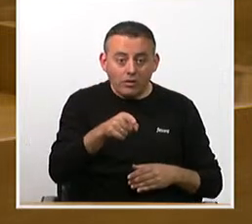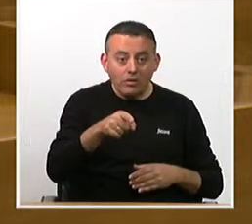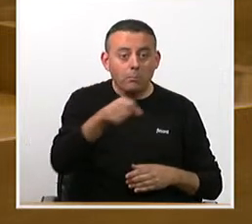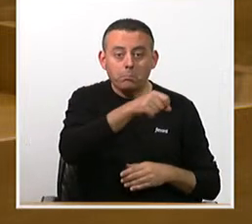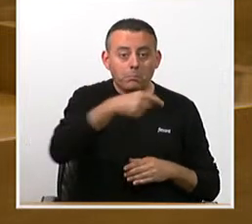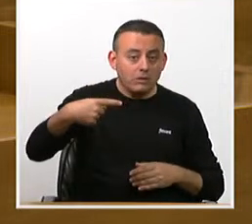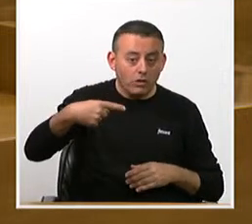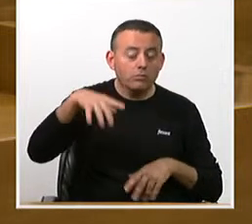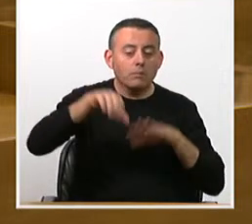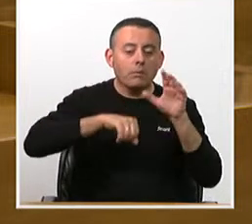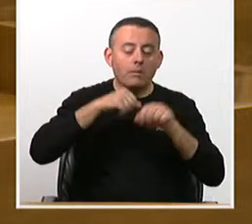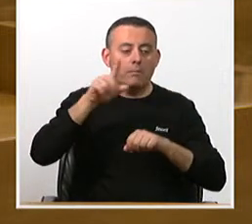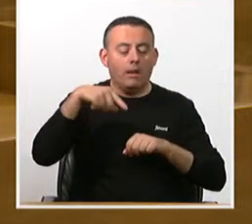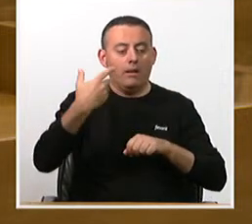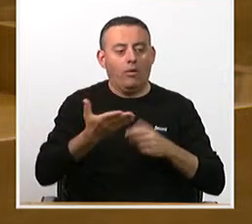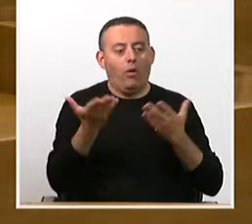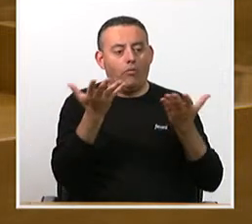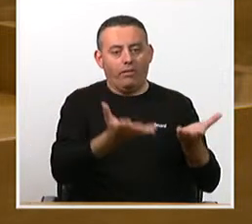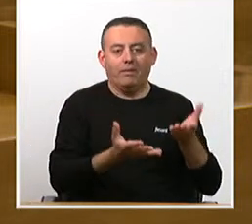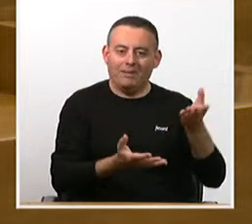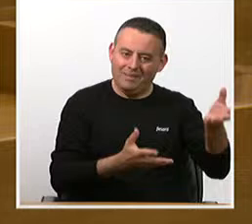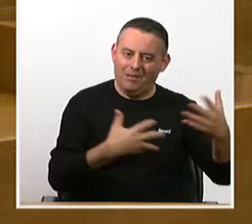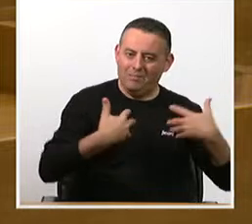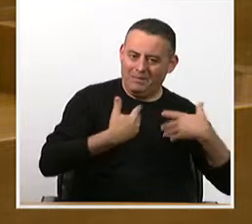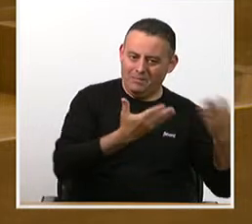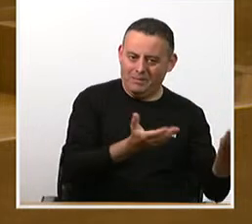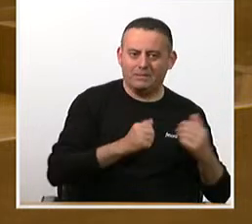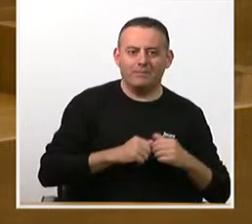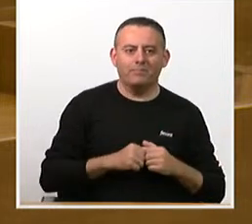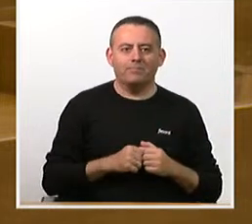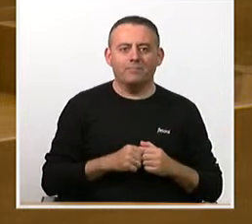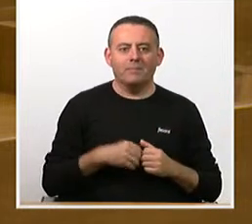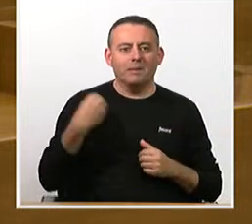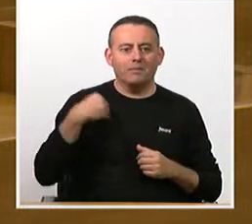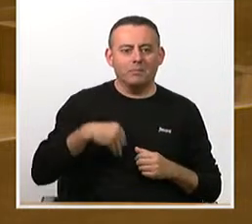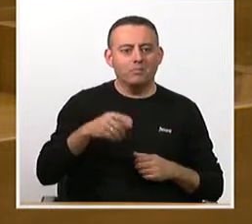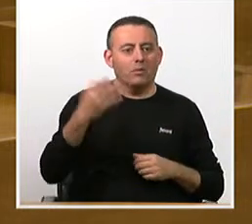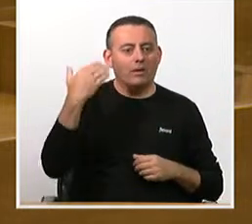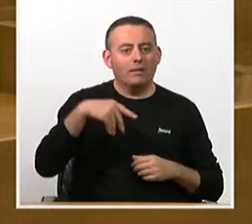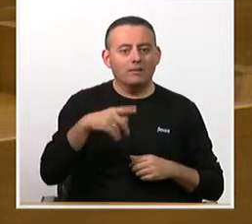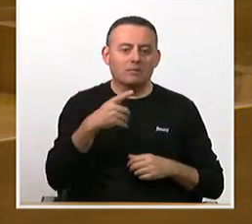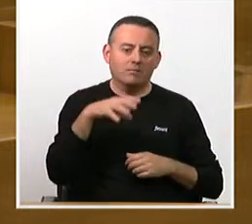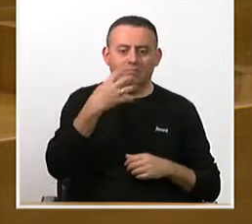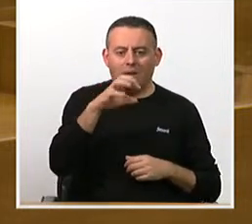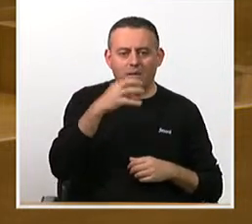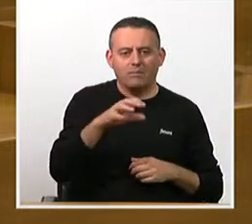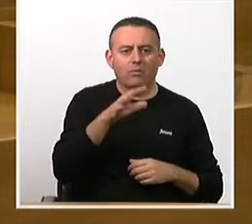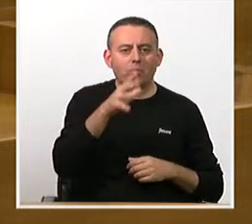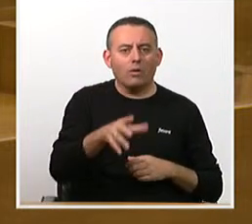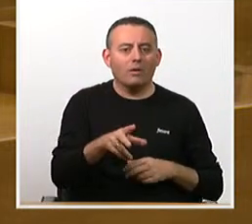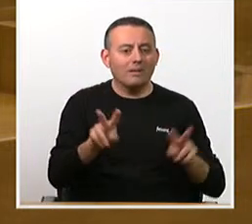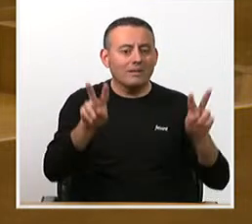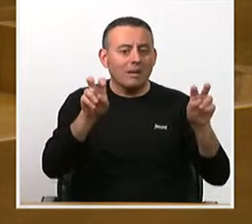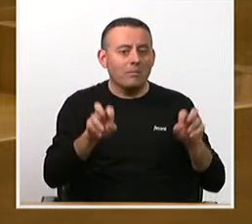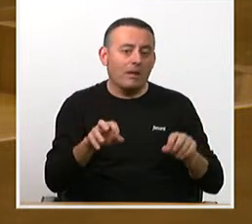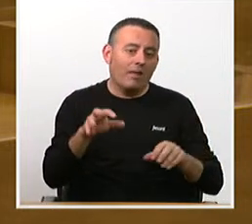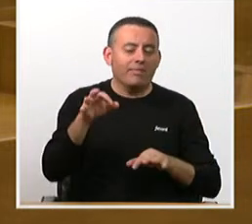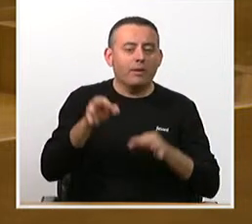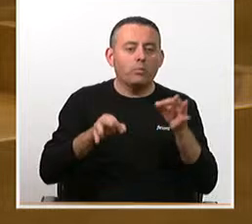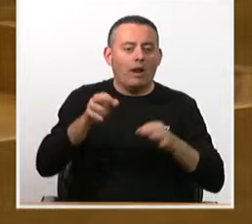una una recurso ante tribunal supremo respecto a este instrumento porque se ha visto Útil para poder responder a la